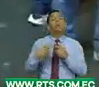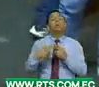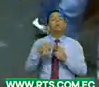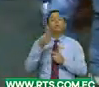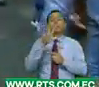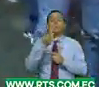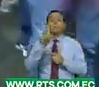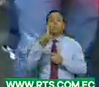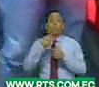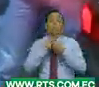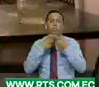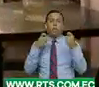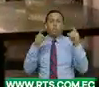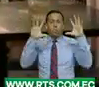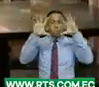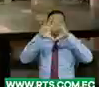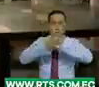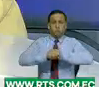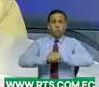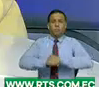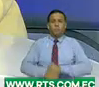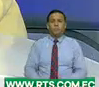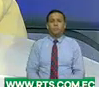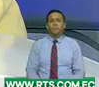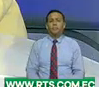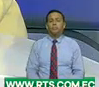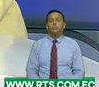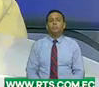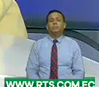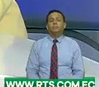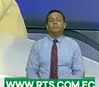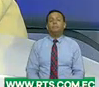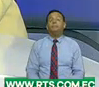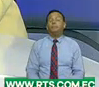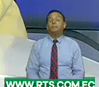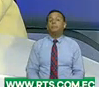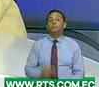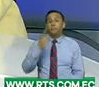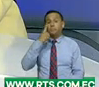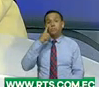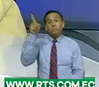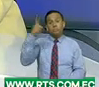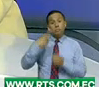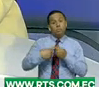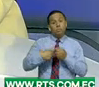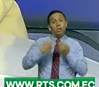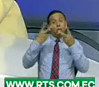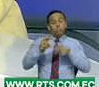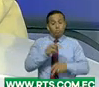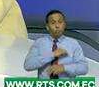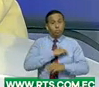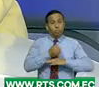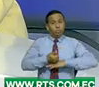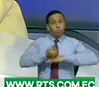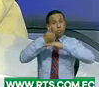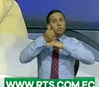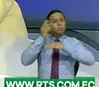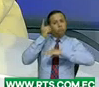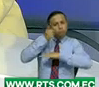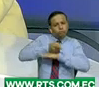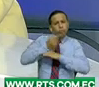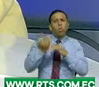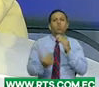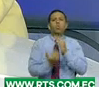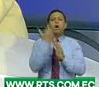informó adriana peralta mientras que en la capital el coe metropolitano emitió nuevas disposiciones para